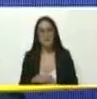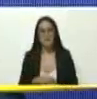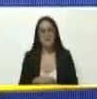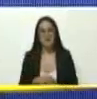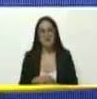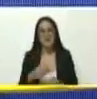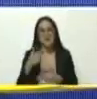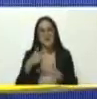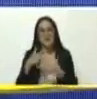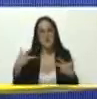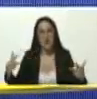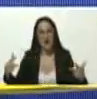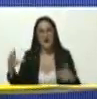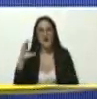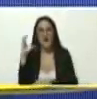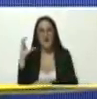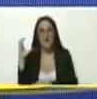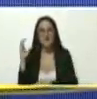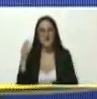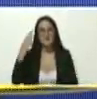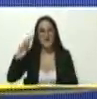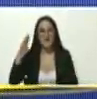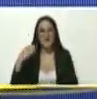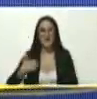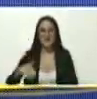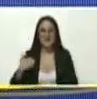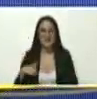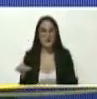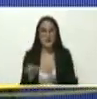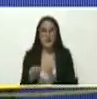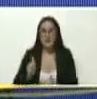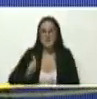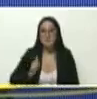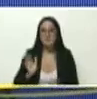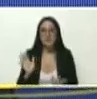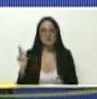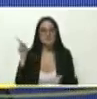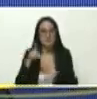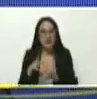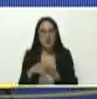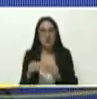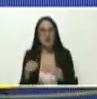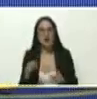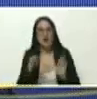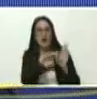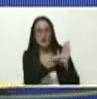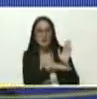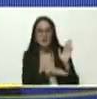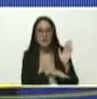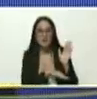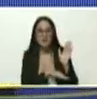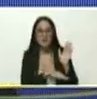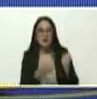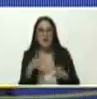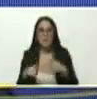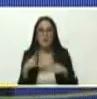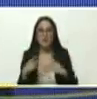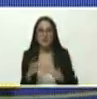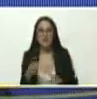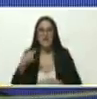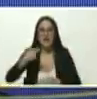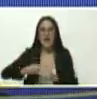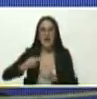de Colombia, de México, de Argentina, de donde vengan, tengan todas las garantías para venir a producir gas